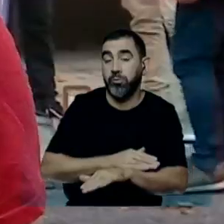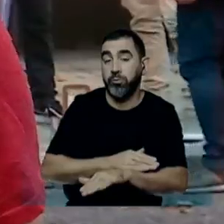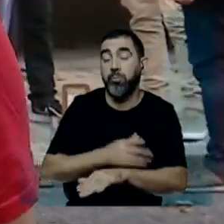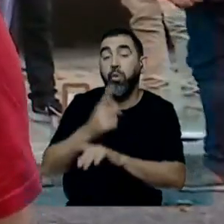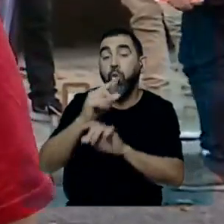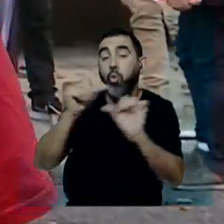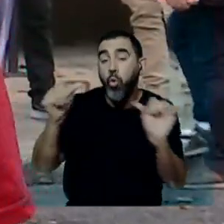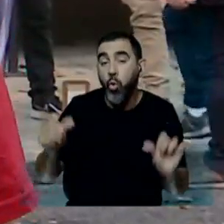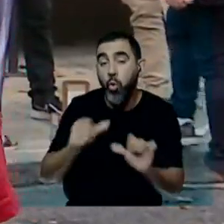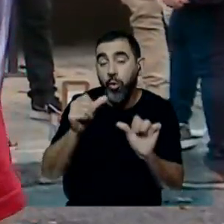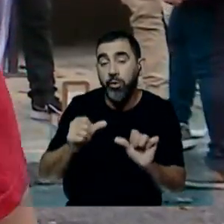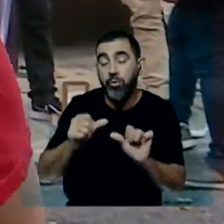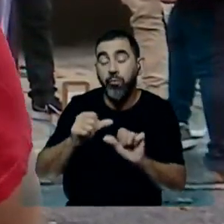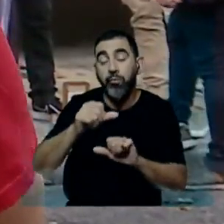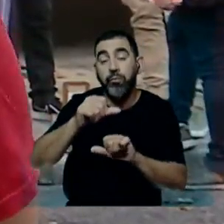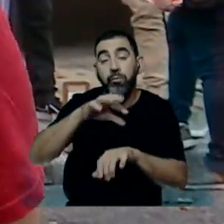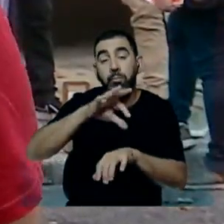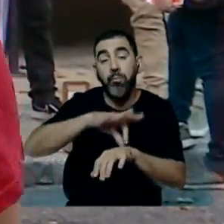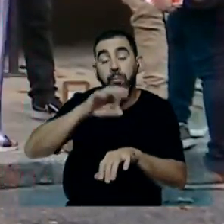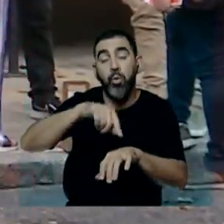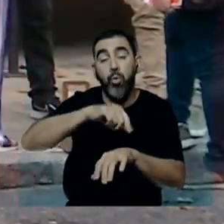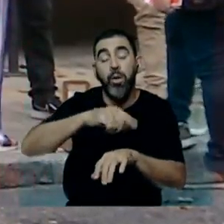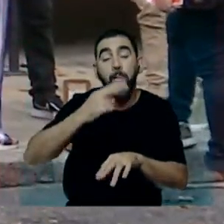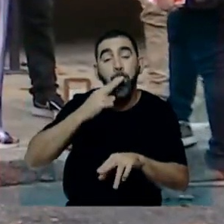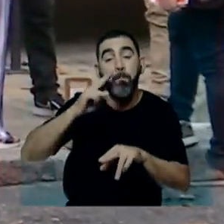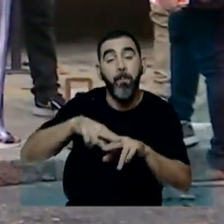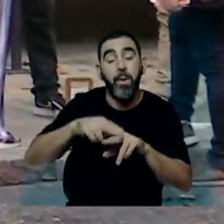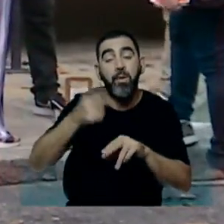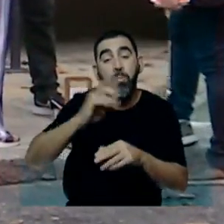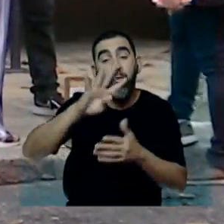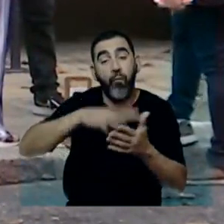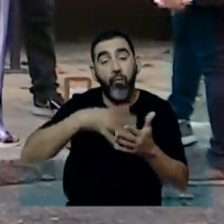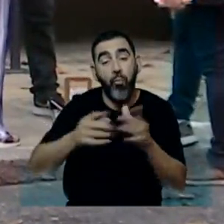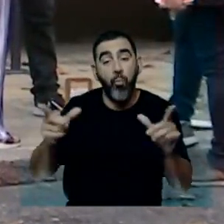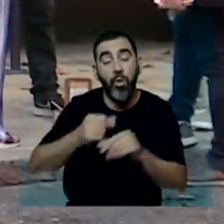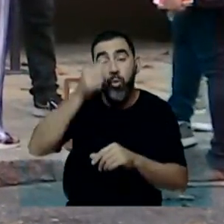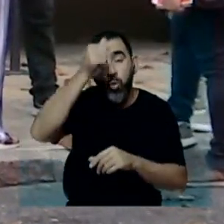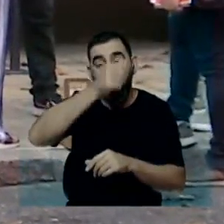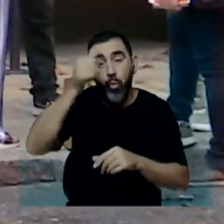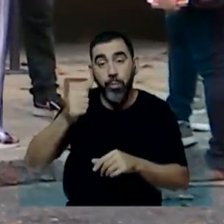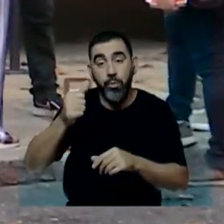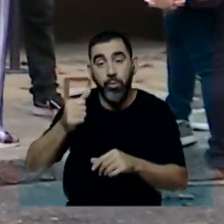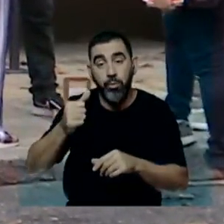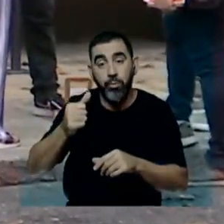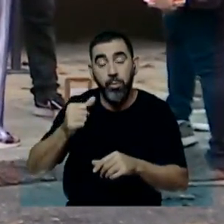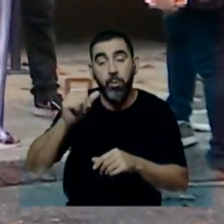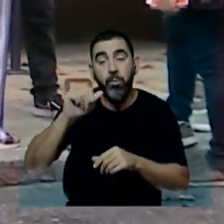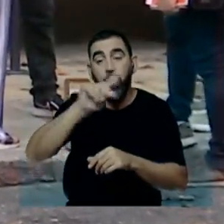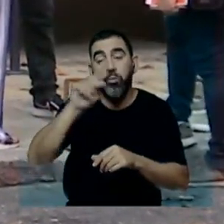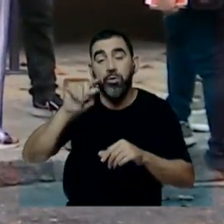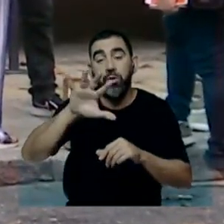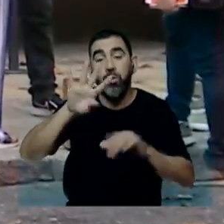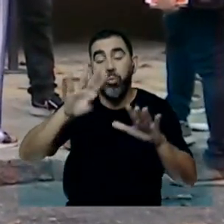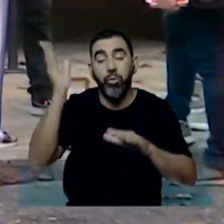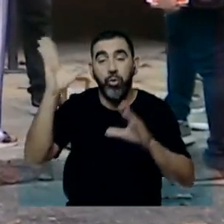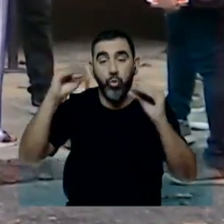lo hicieron porque la elección está convocada para el día martes, pero resulta que el formulario cerraba el domingo, un día no hábil, a las 23:59